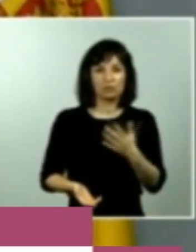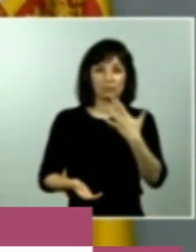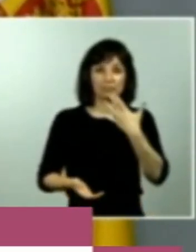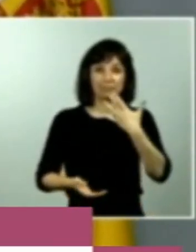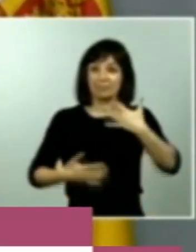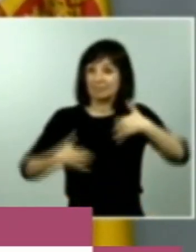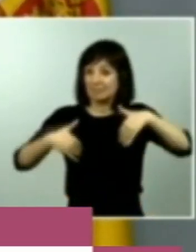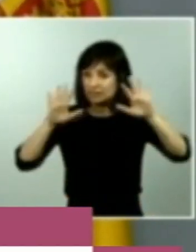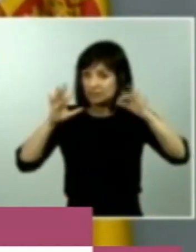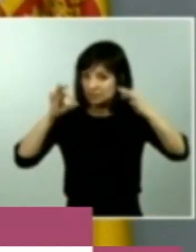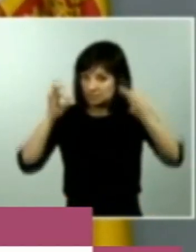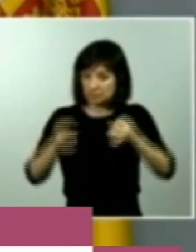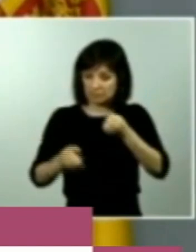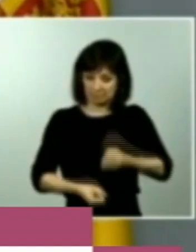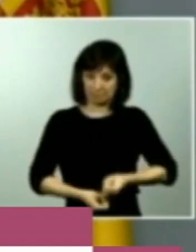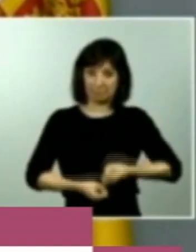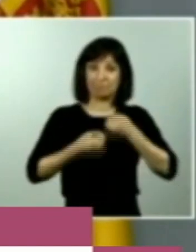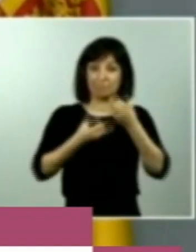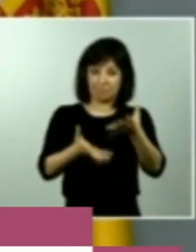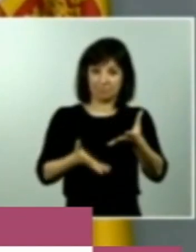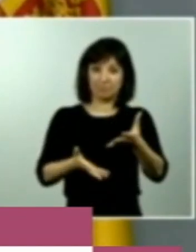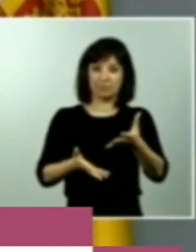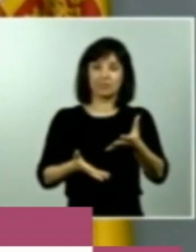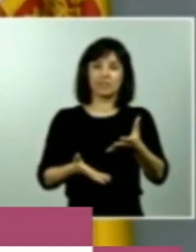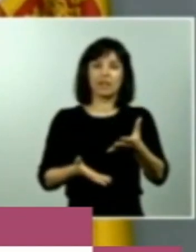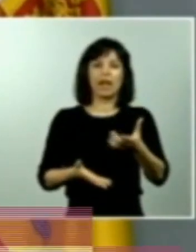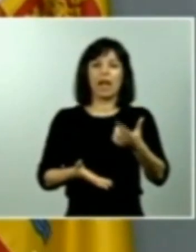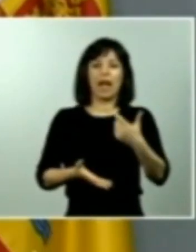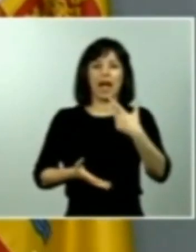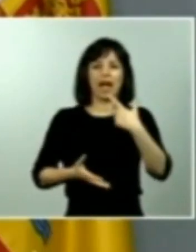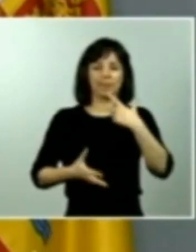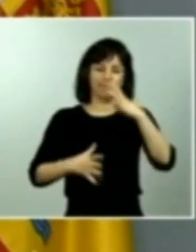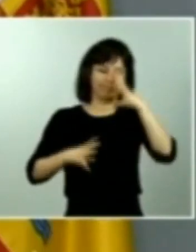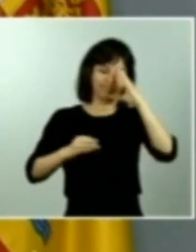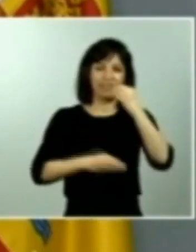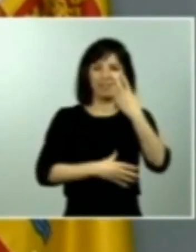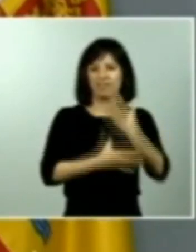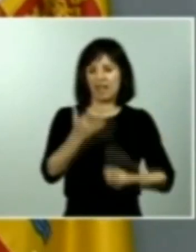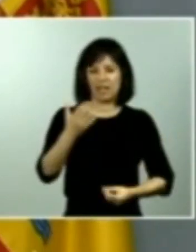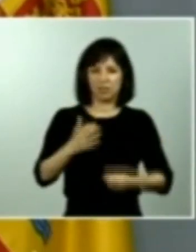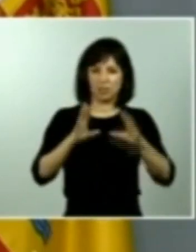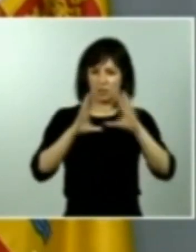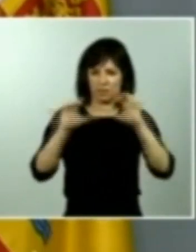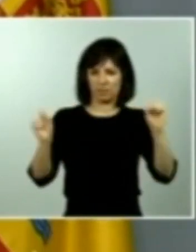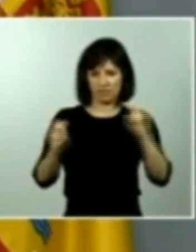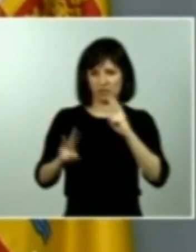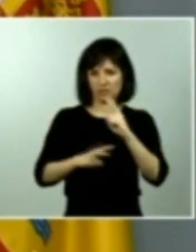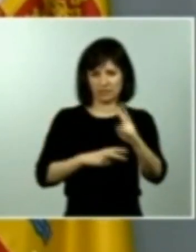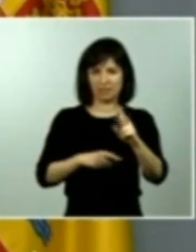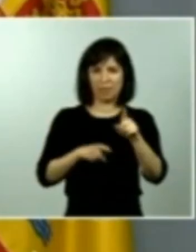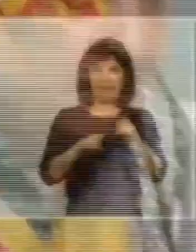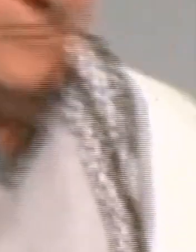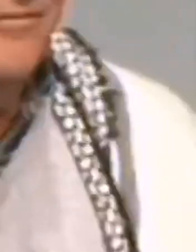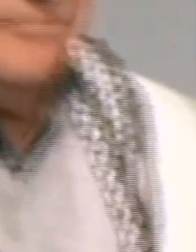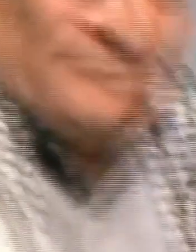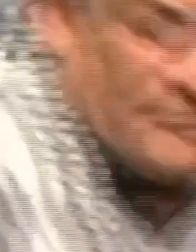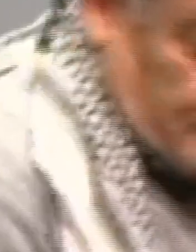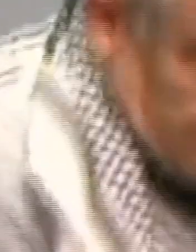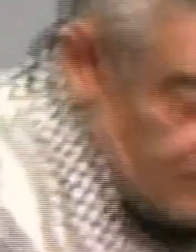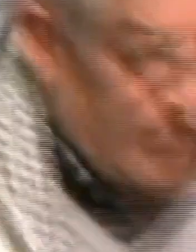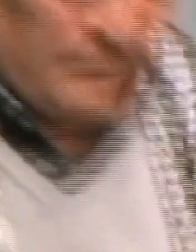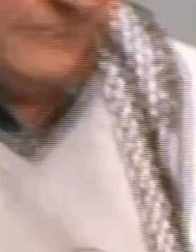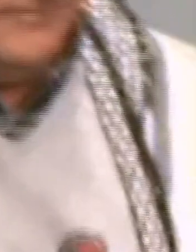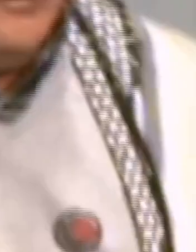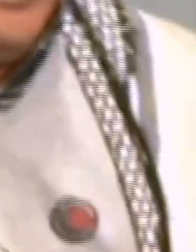son las expresiones que ha preferido un lapsus del general al contestar elisa le ha llevado la contraria a marlaska y ha